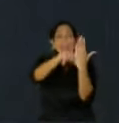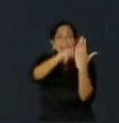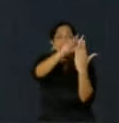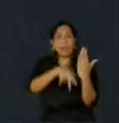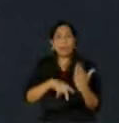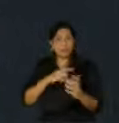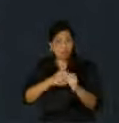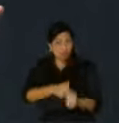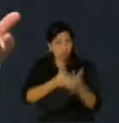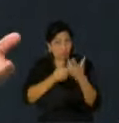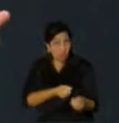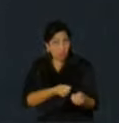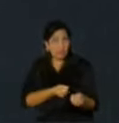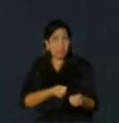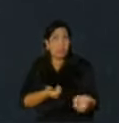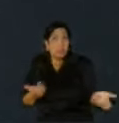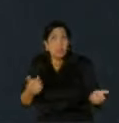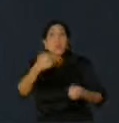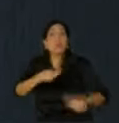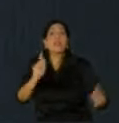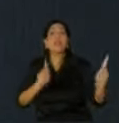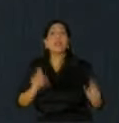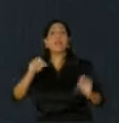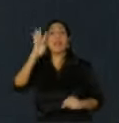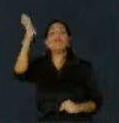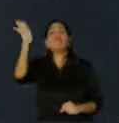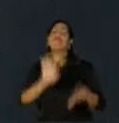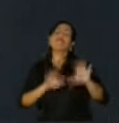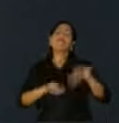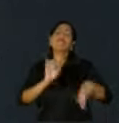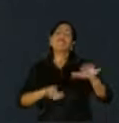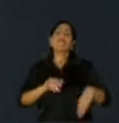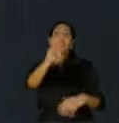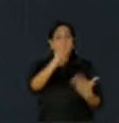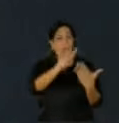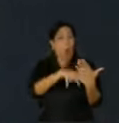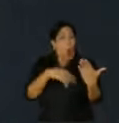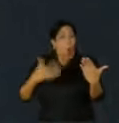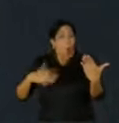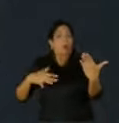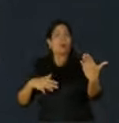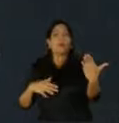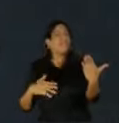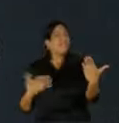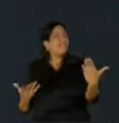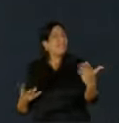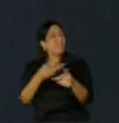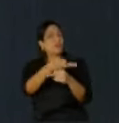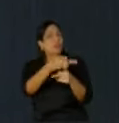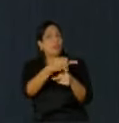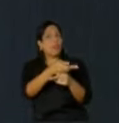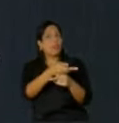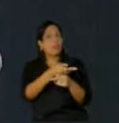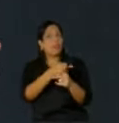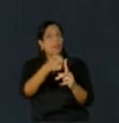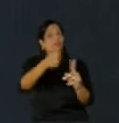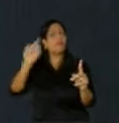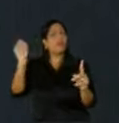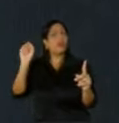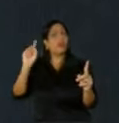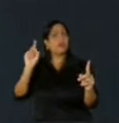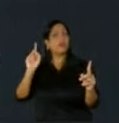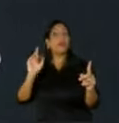confiar, ¿verdad?, porque ahora mismo cualquiera puede subir cualquier información que le parezca. So, sepa usted que cuando le envíe una información, verifique de dónde viene esa fuente, si es una agencia